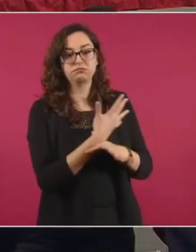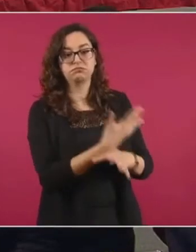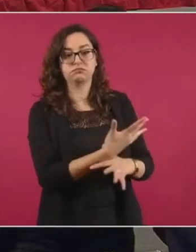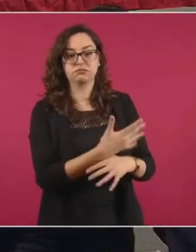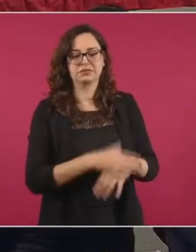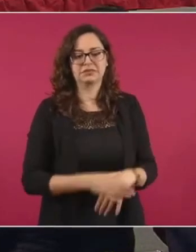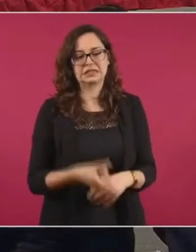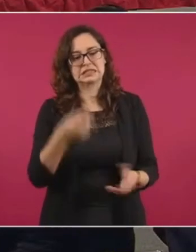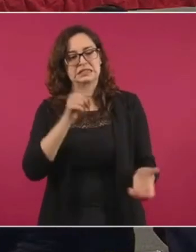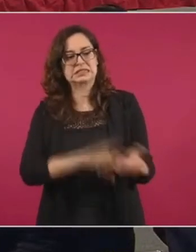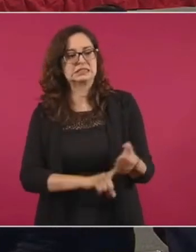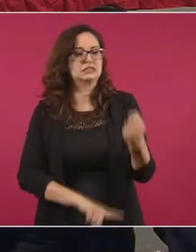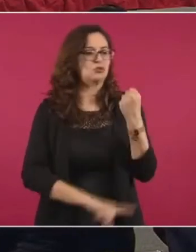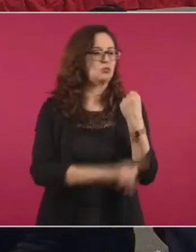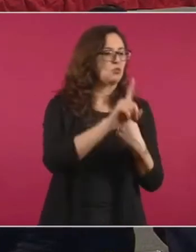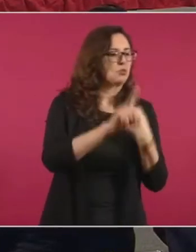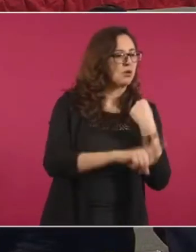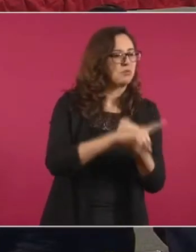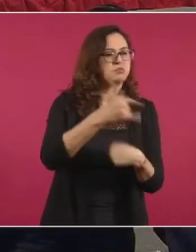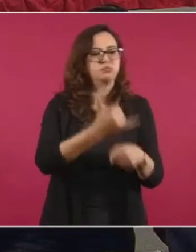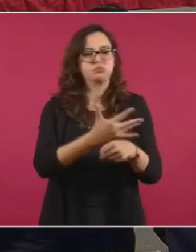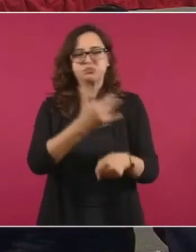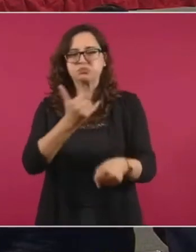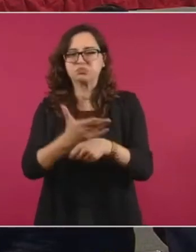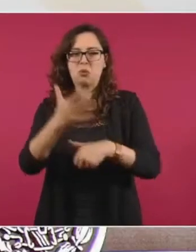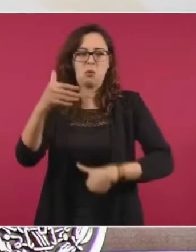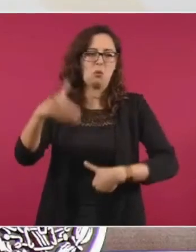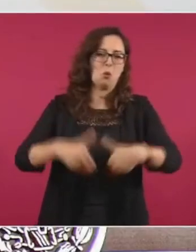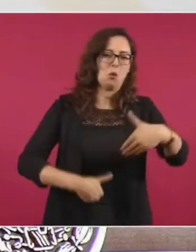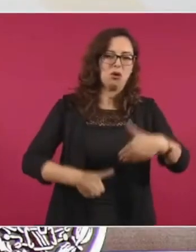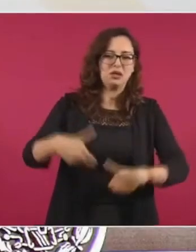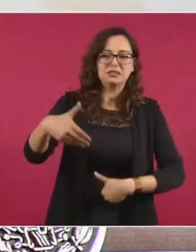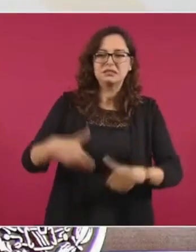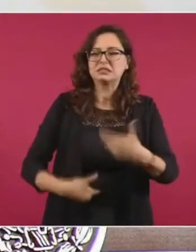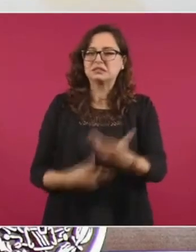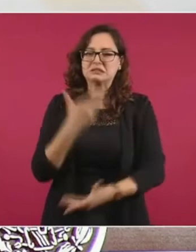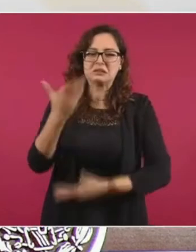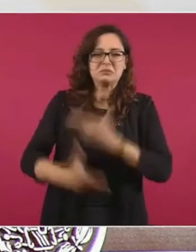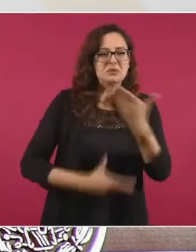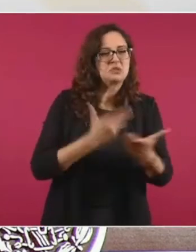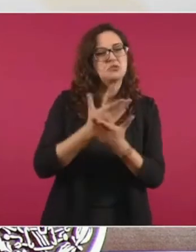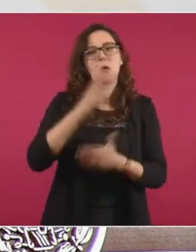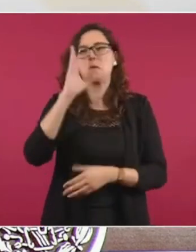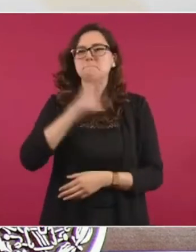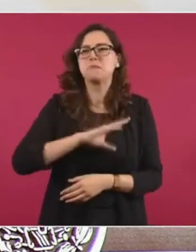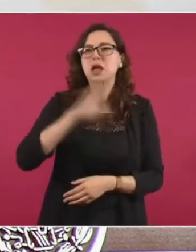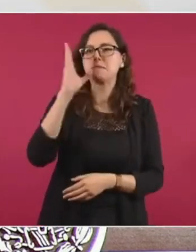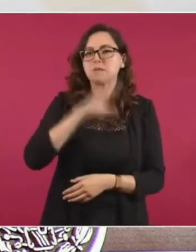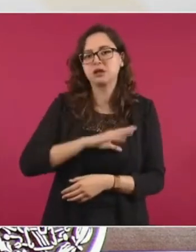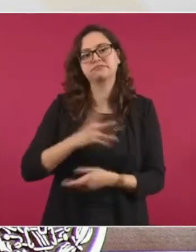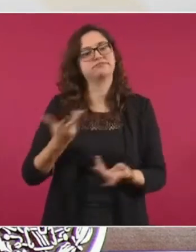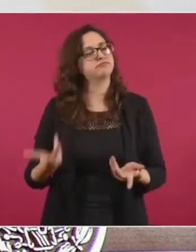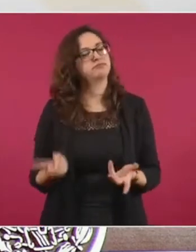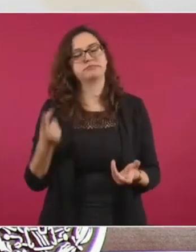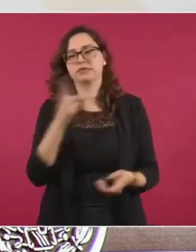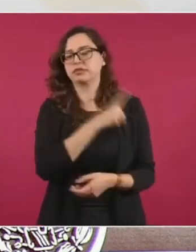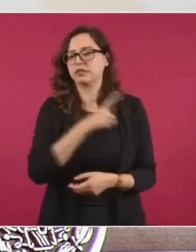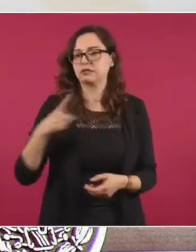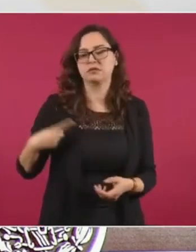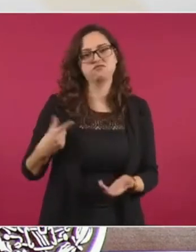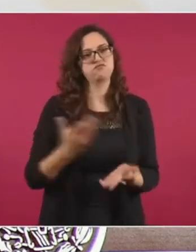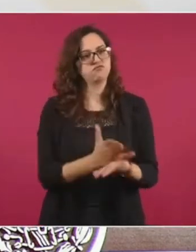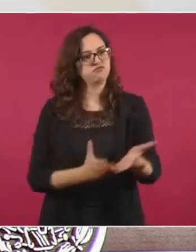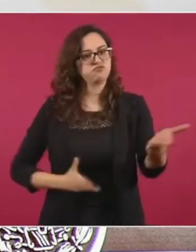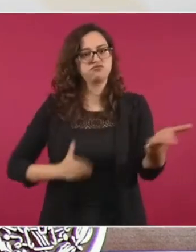discrepancias, molestias que había de pasajeros, mejorar el servicio y dar una sacudida al sistema de